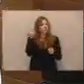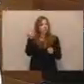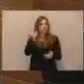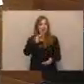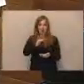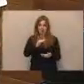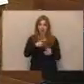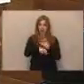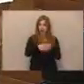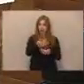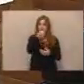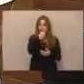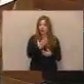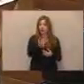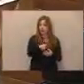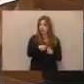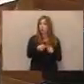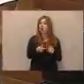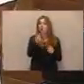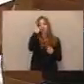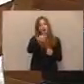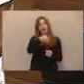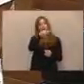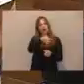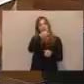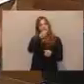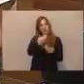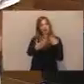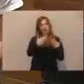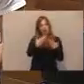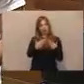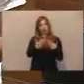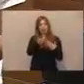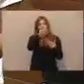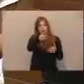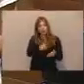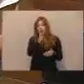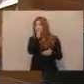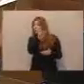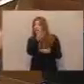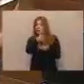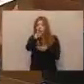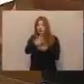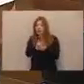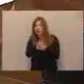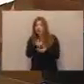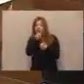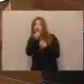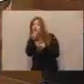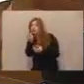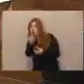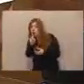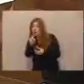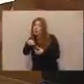de buena gestión y sobre todo de talante dialogante, que se acerque, que no fale a través de intermediarios, que no fale a través de la persona